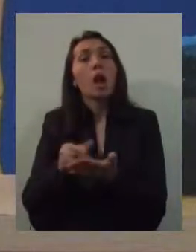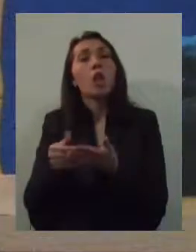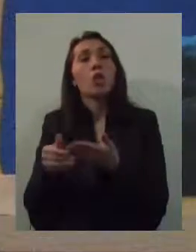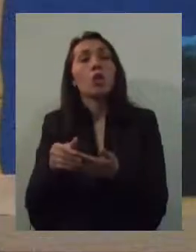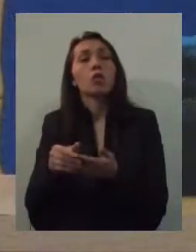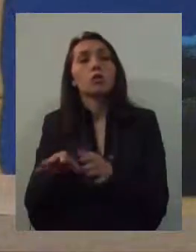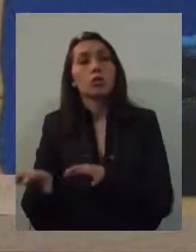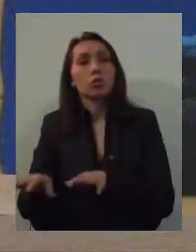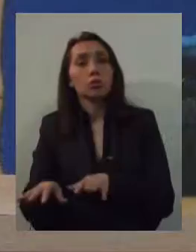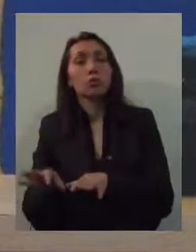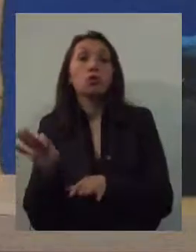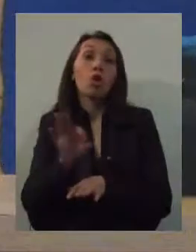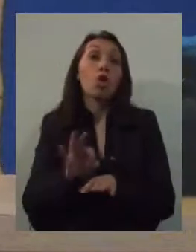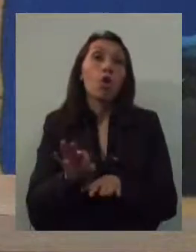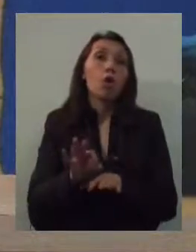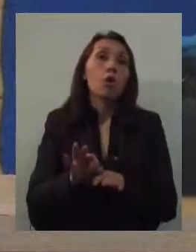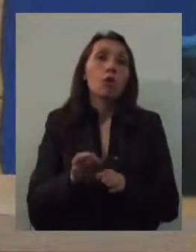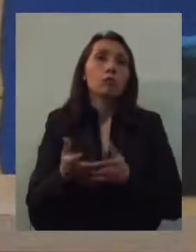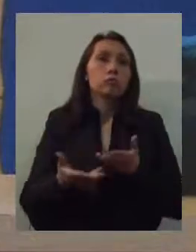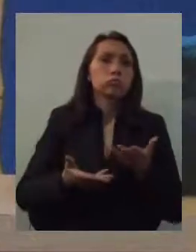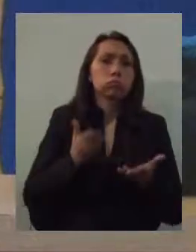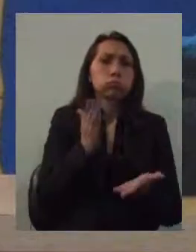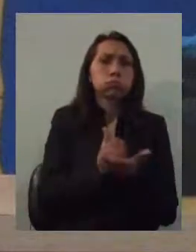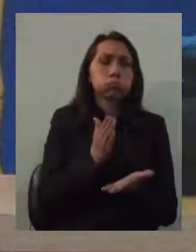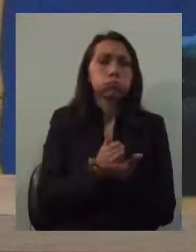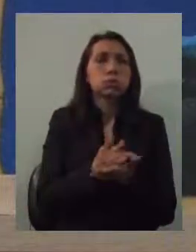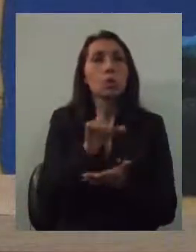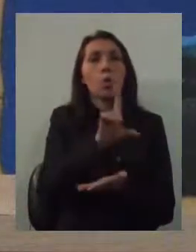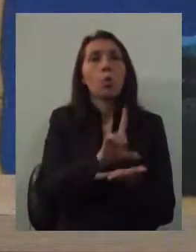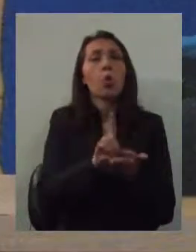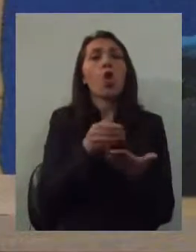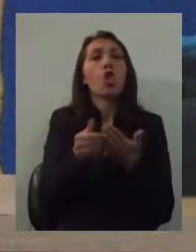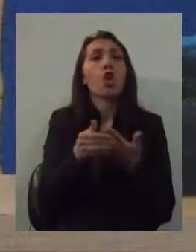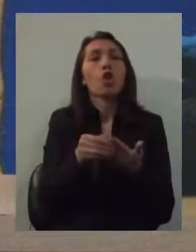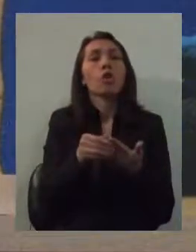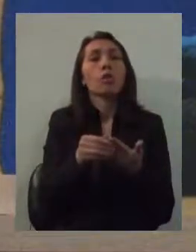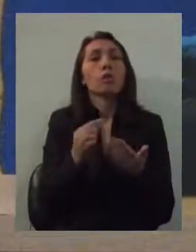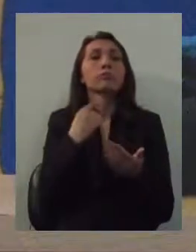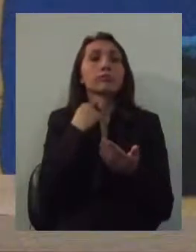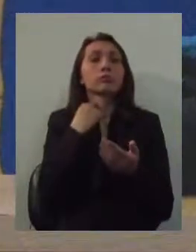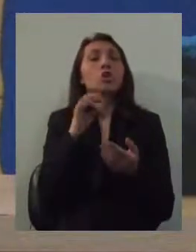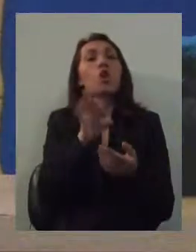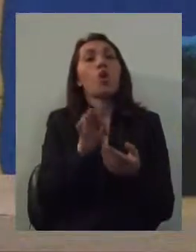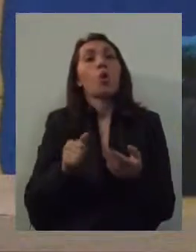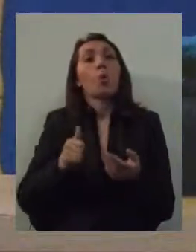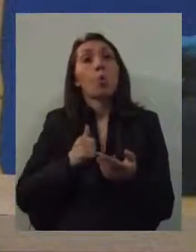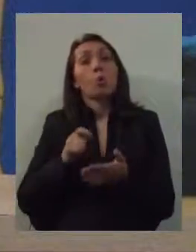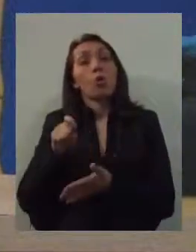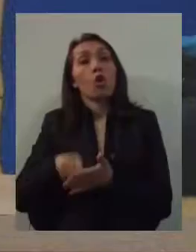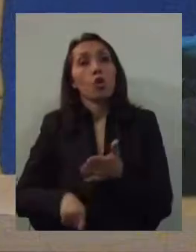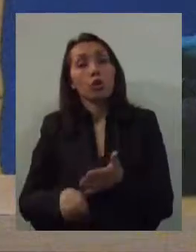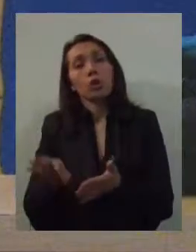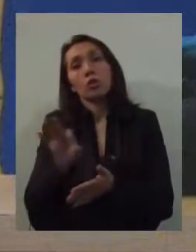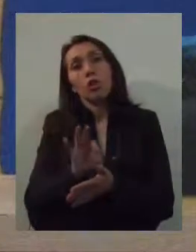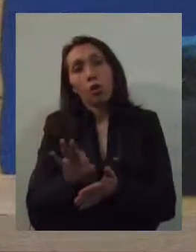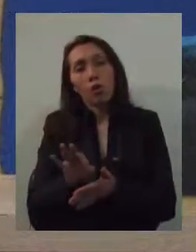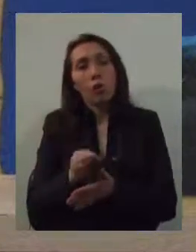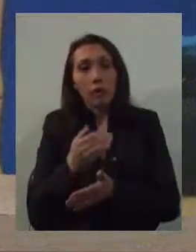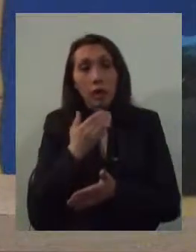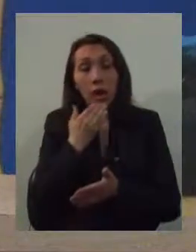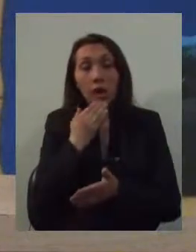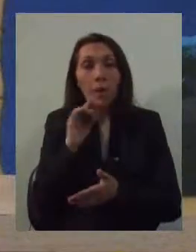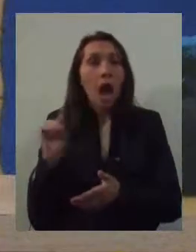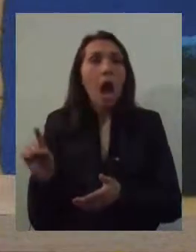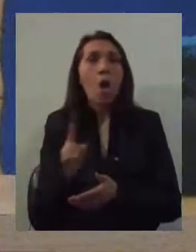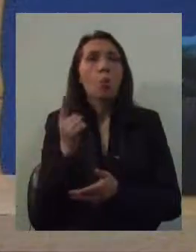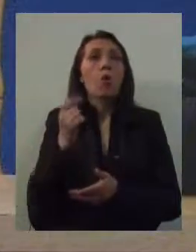o tratándose de cuestiones conductistas en el lugar donde ocurrió el hecho, o donde se cumple el contrato, o por supuesto, la